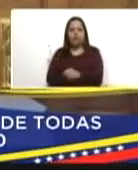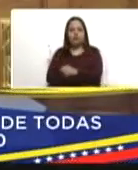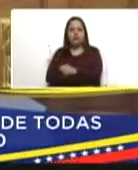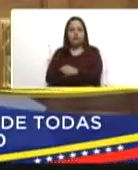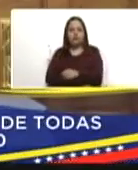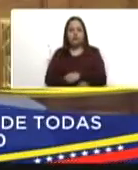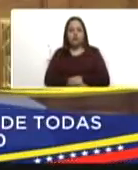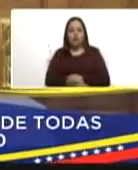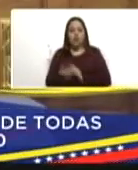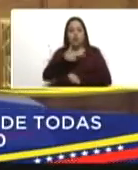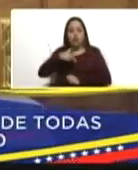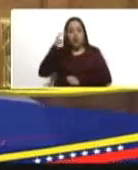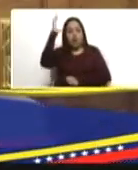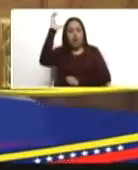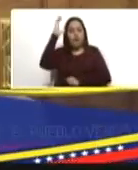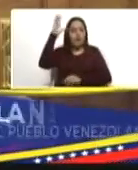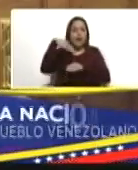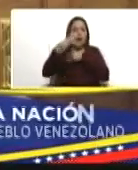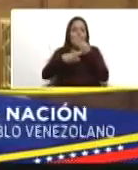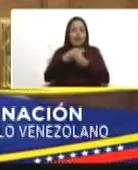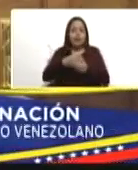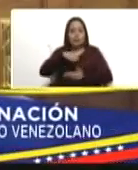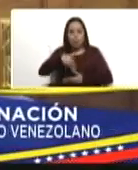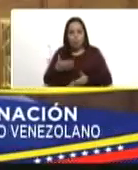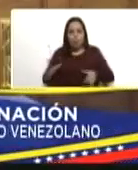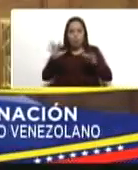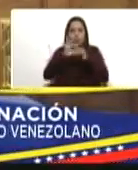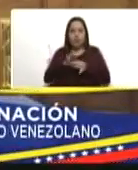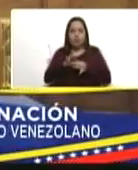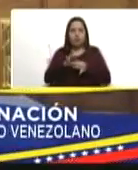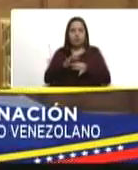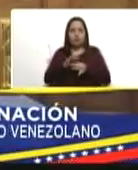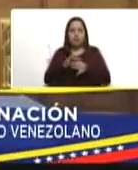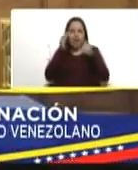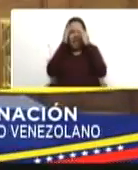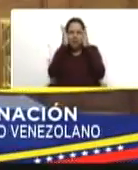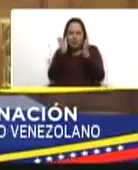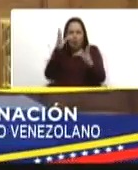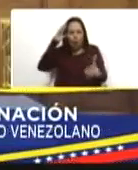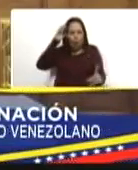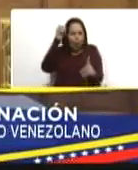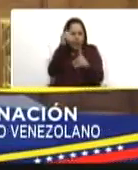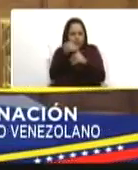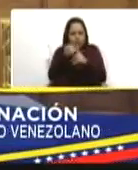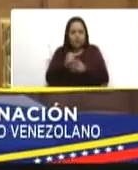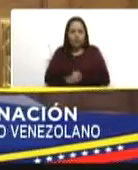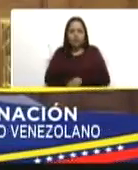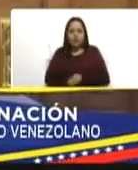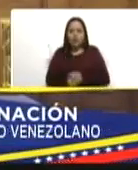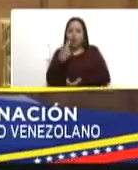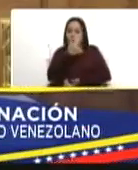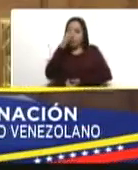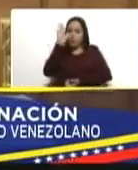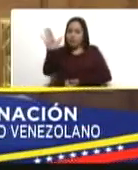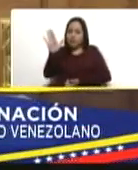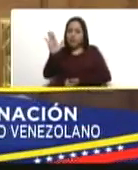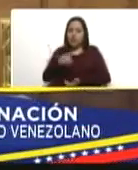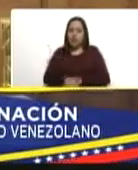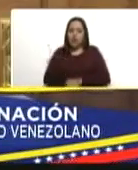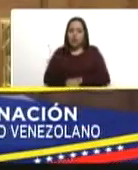somos capaces de hacer cuando nos unimos cuando nos concentramos en un objetivo cuando nos comprometemos con una